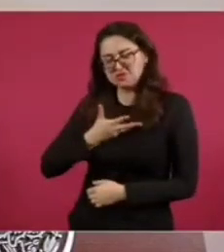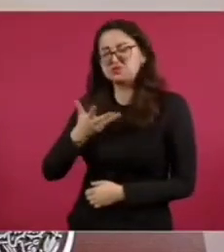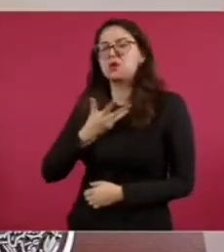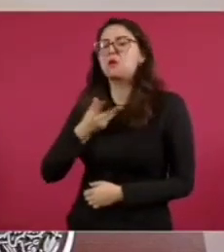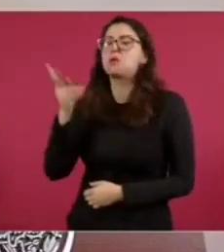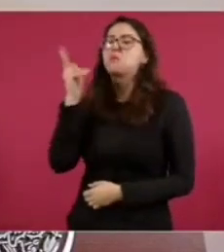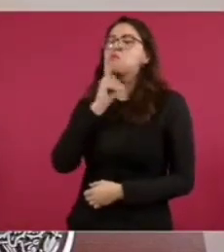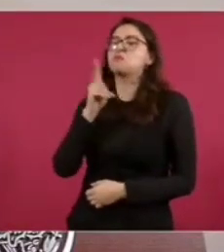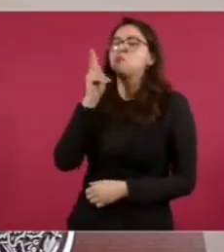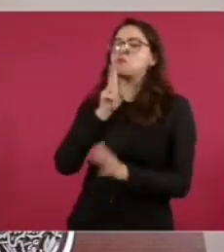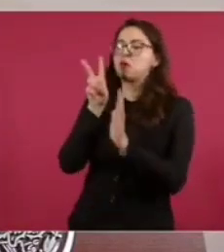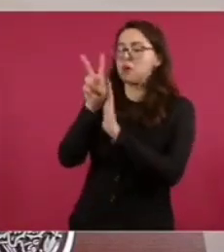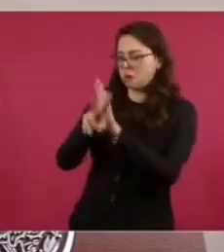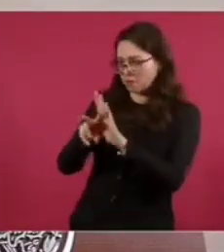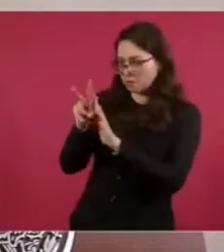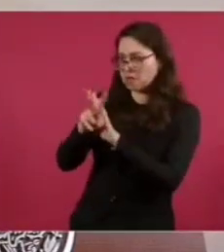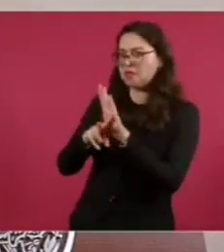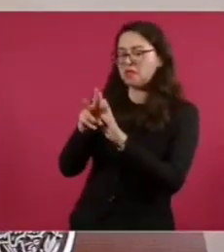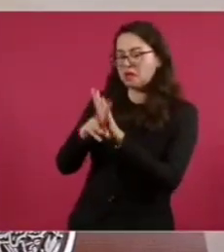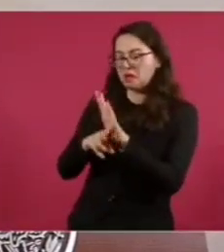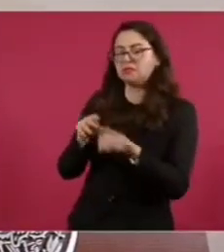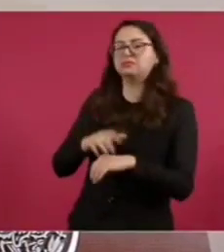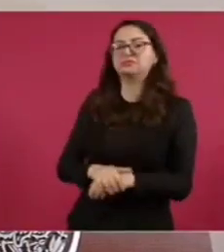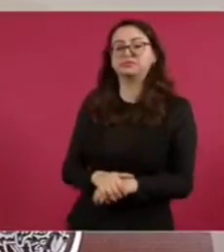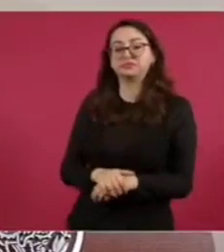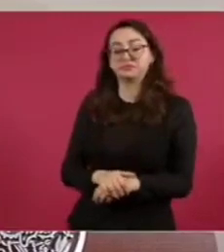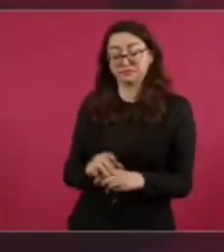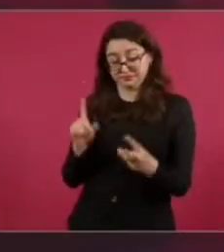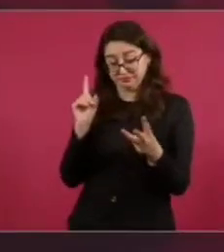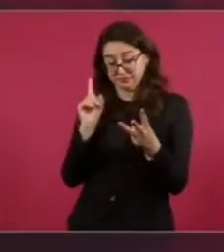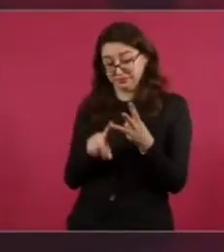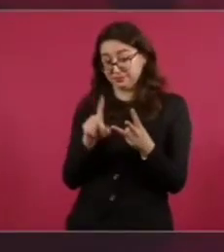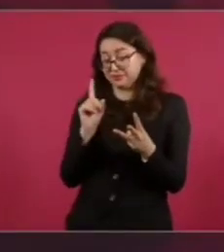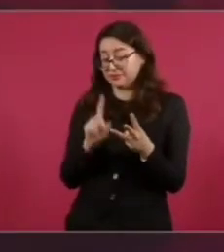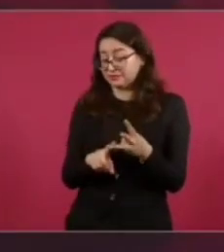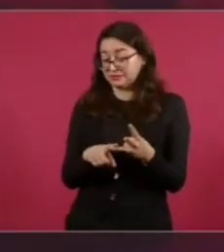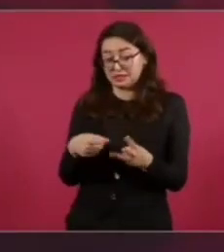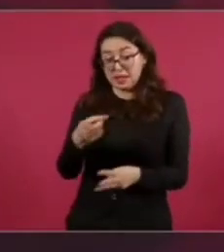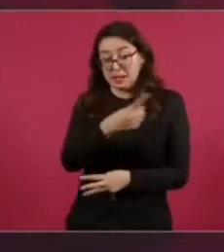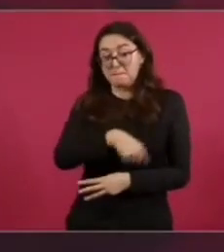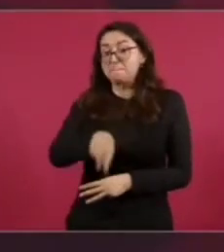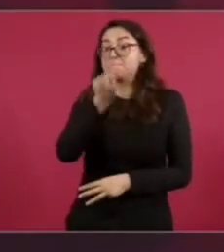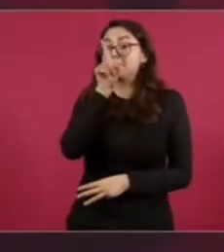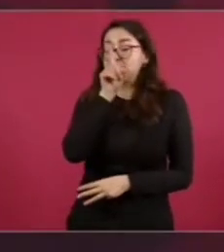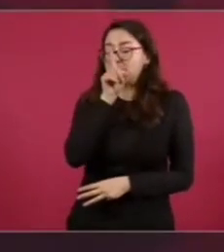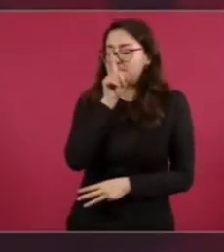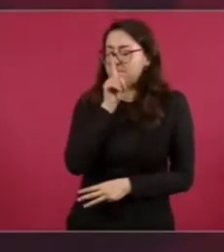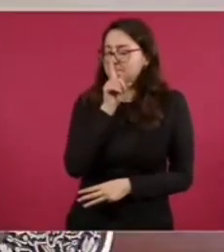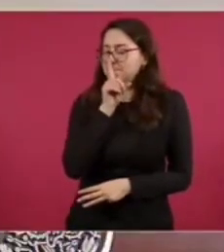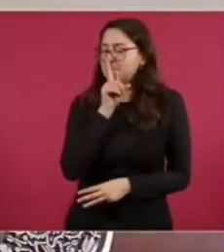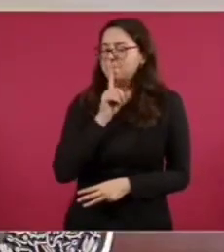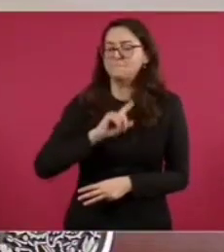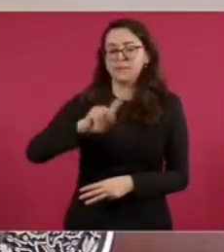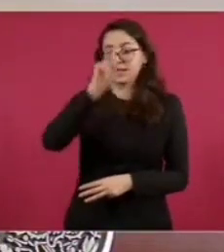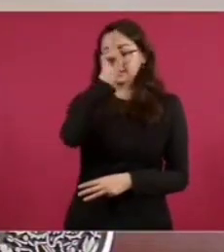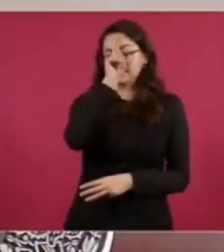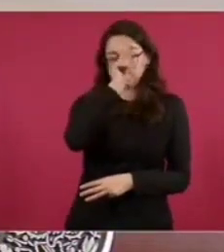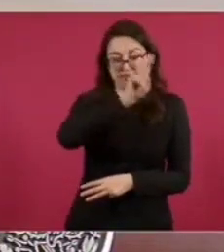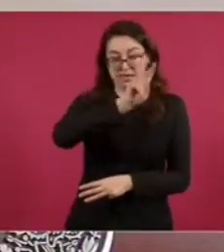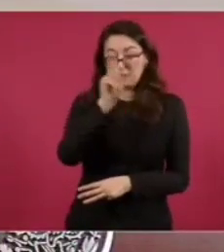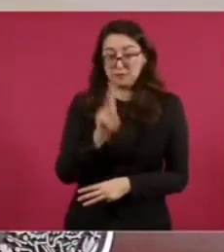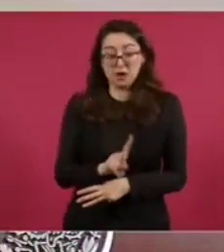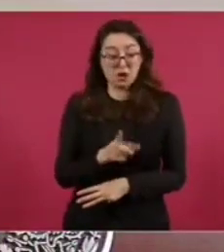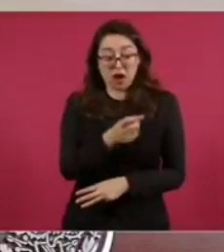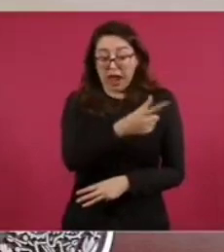Y la máxima del AMPA del periodismo, que la